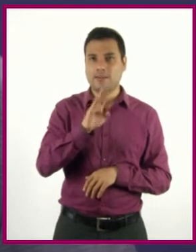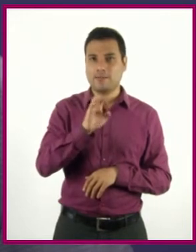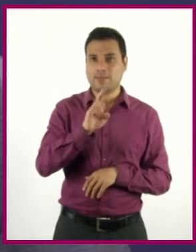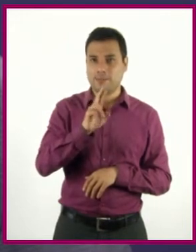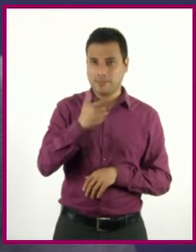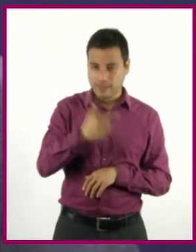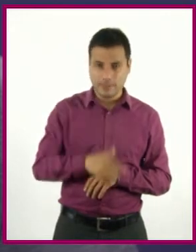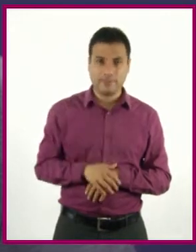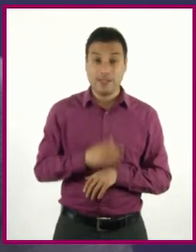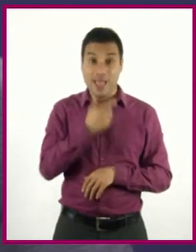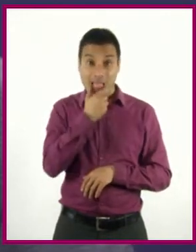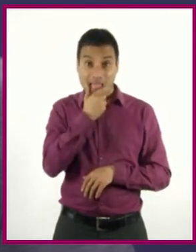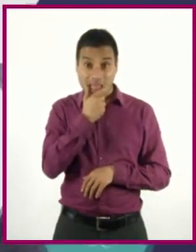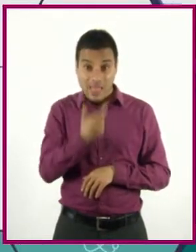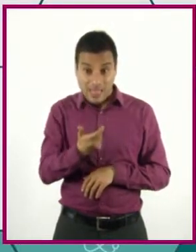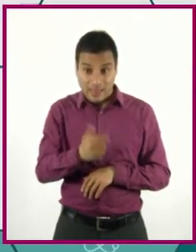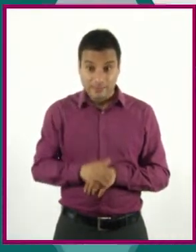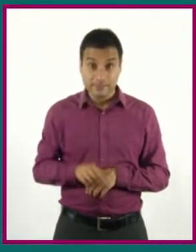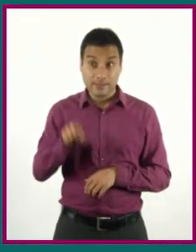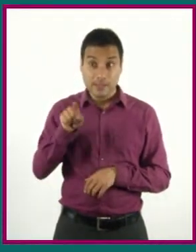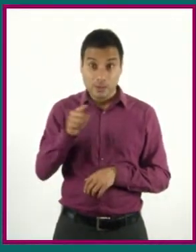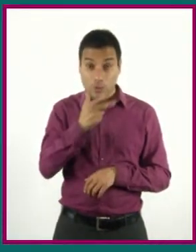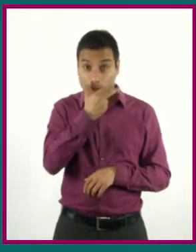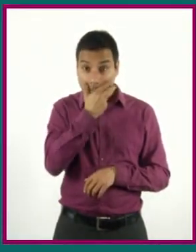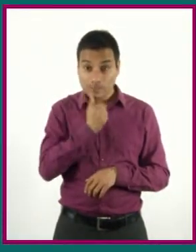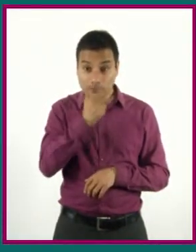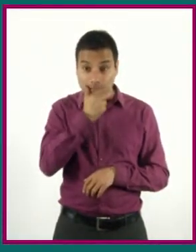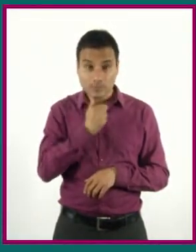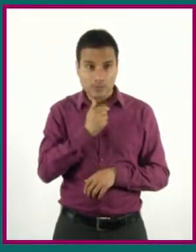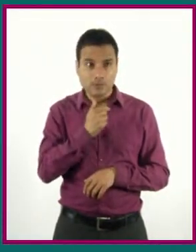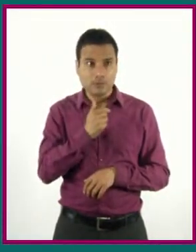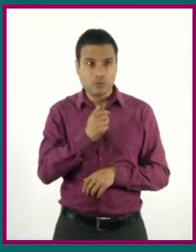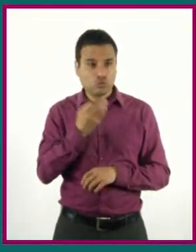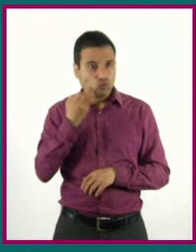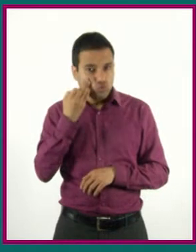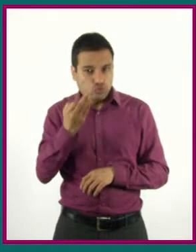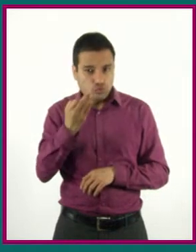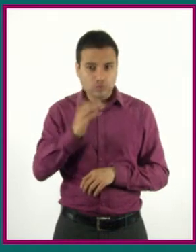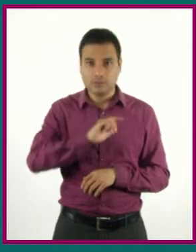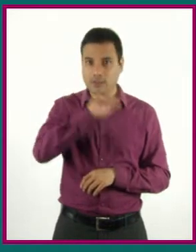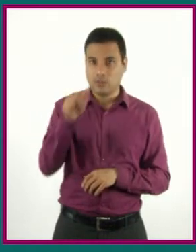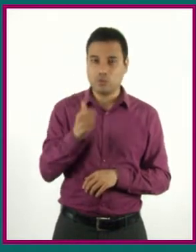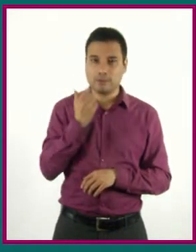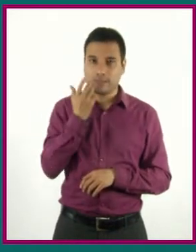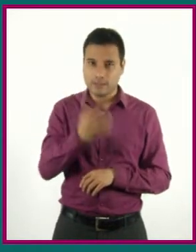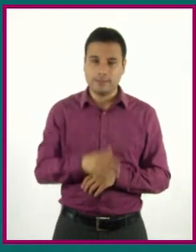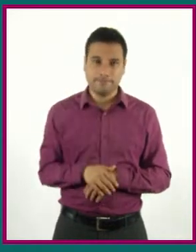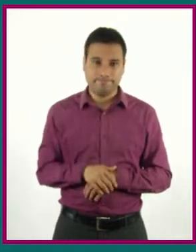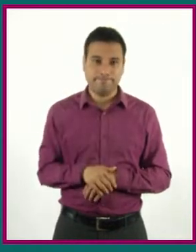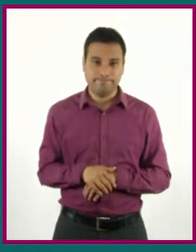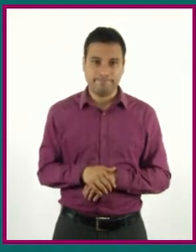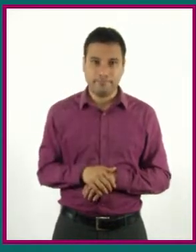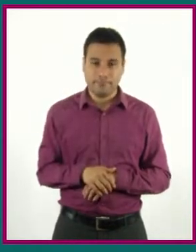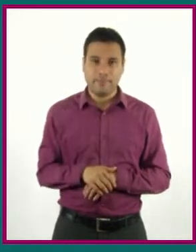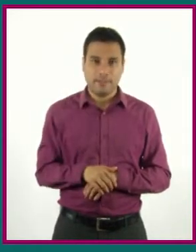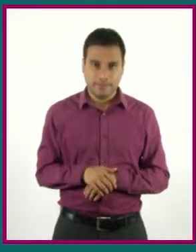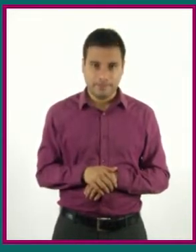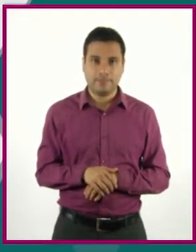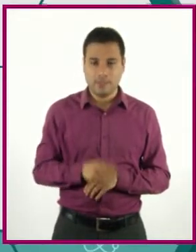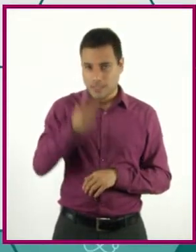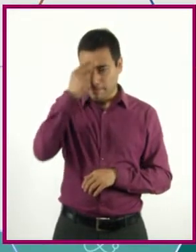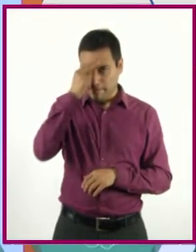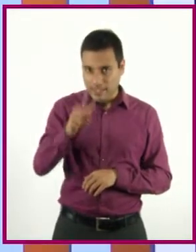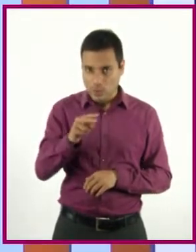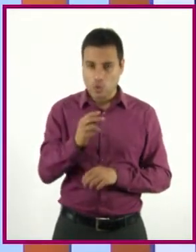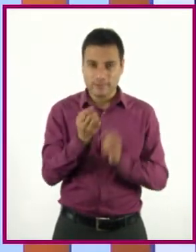Einstein, lo marcaron. Eso lo inspiró y quiso promover un ambiente de colaboración similar en